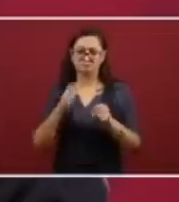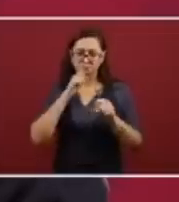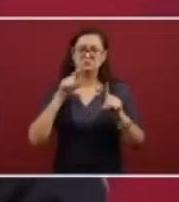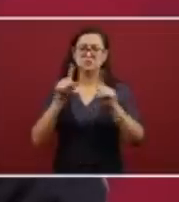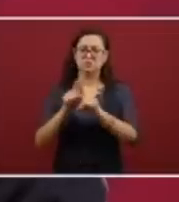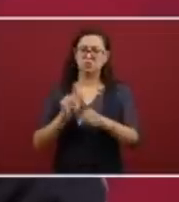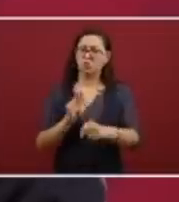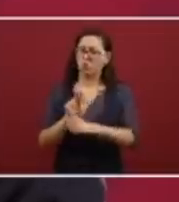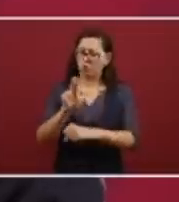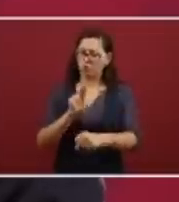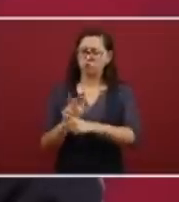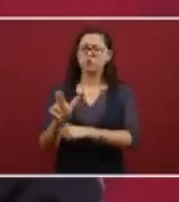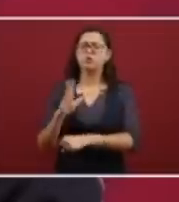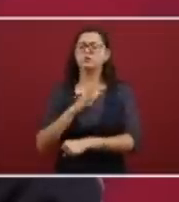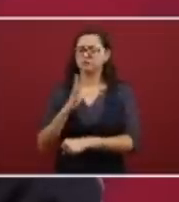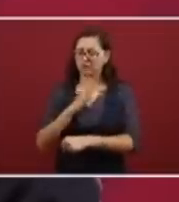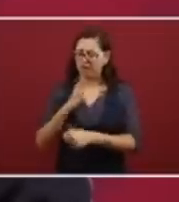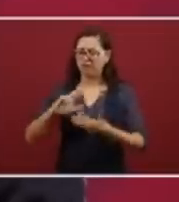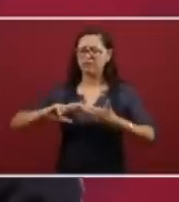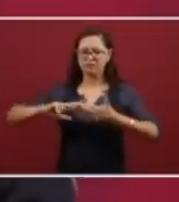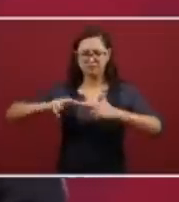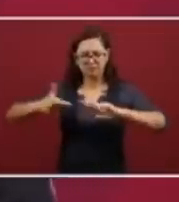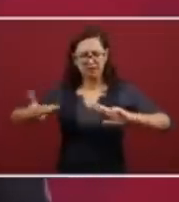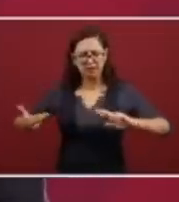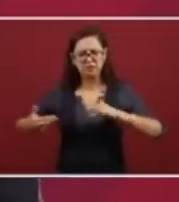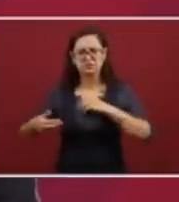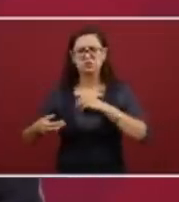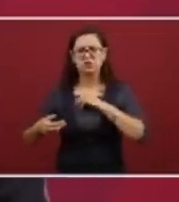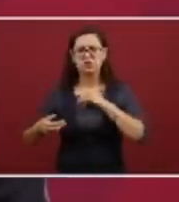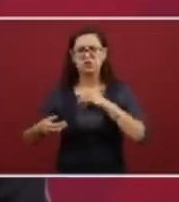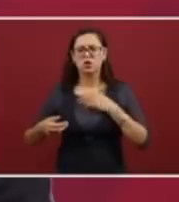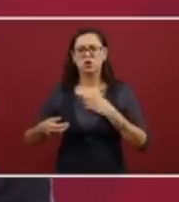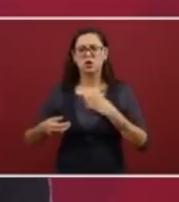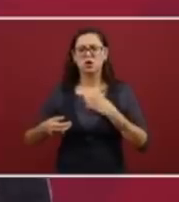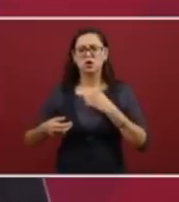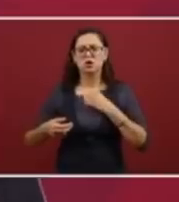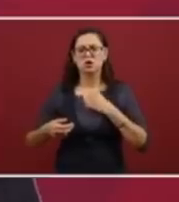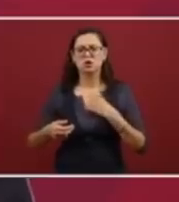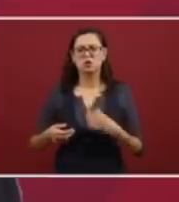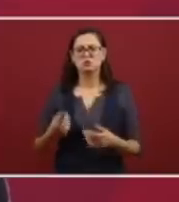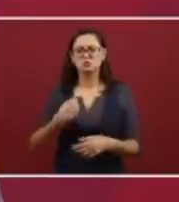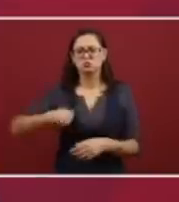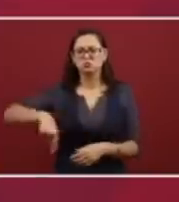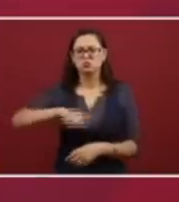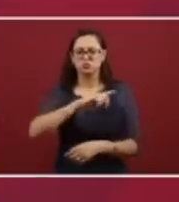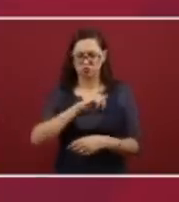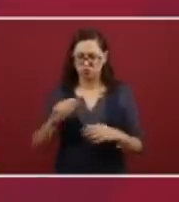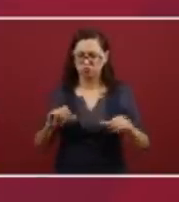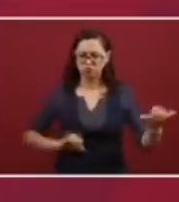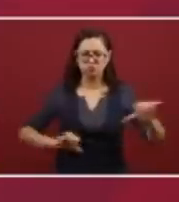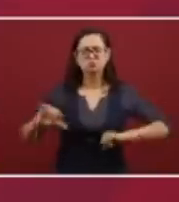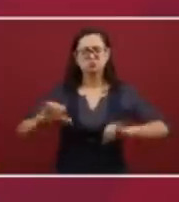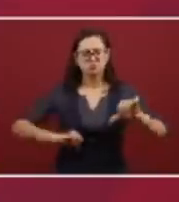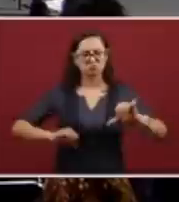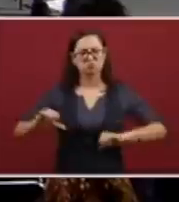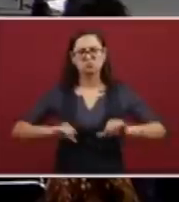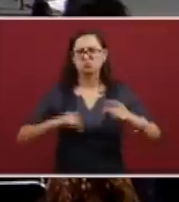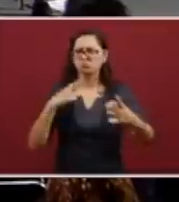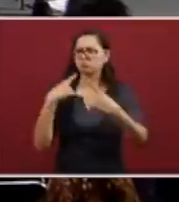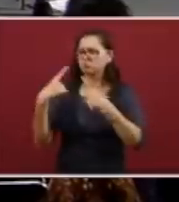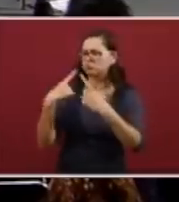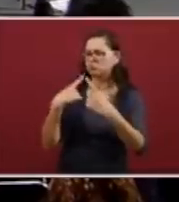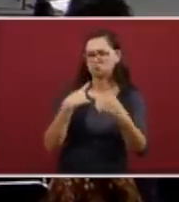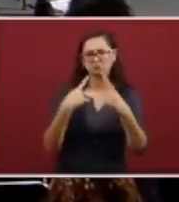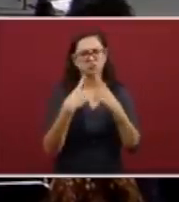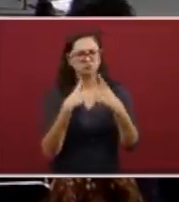se tiene relación nos estamos manteniendo una buena actividad diplomática